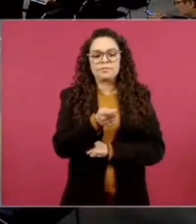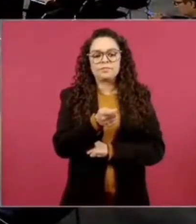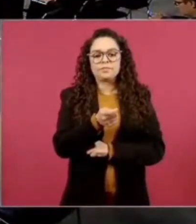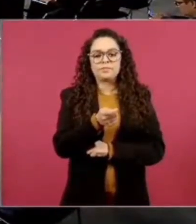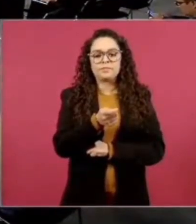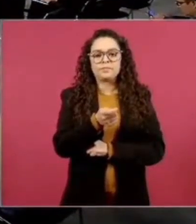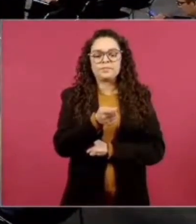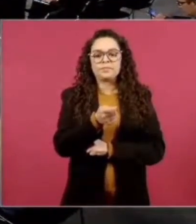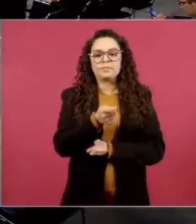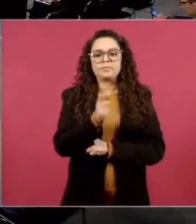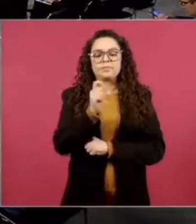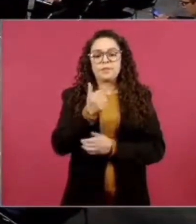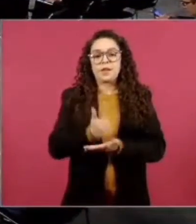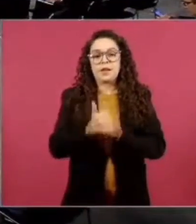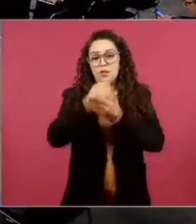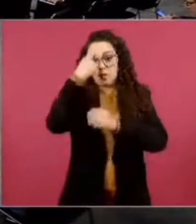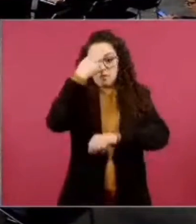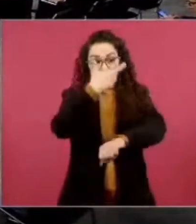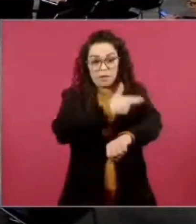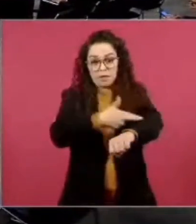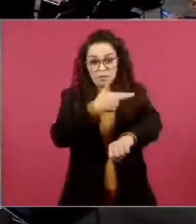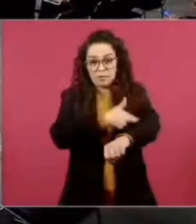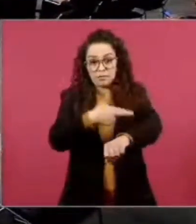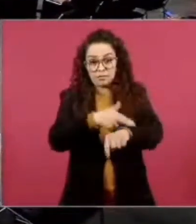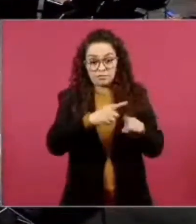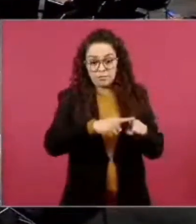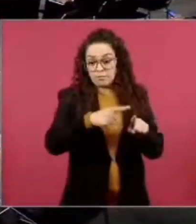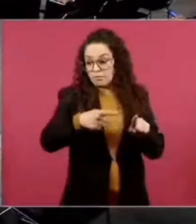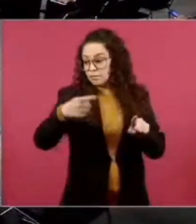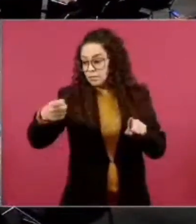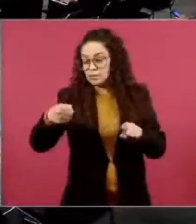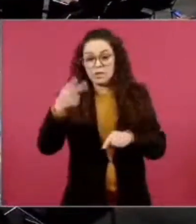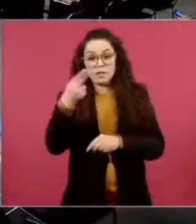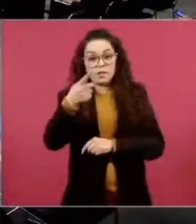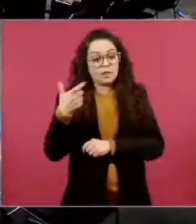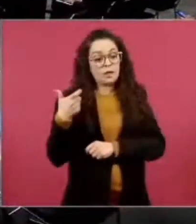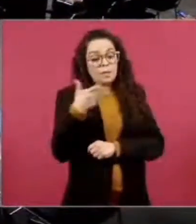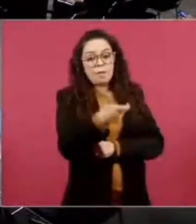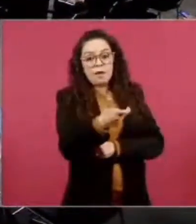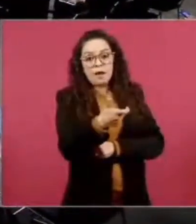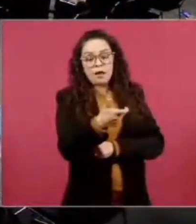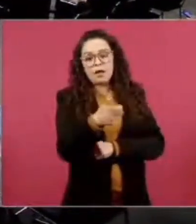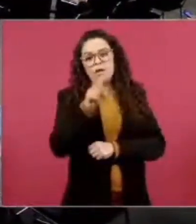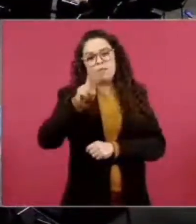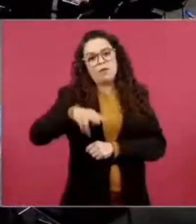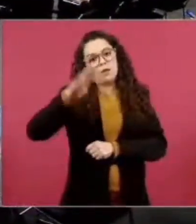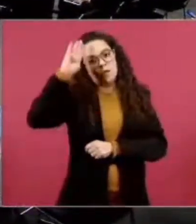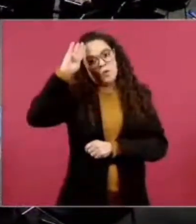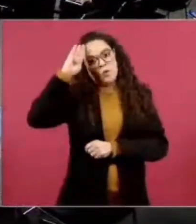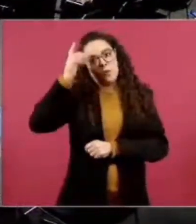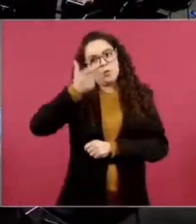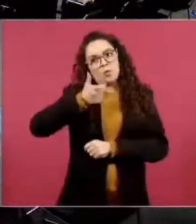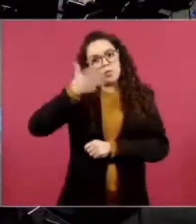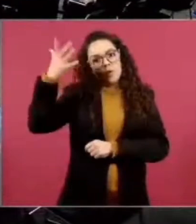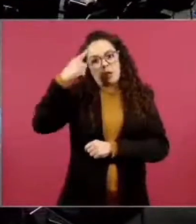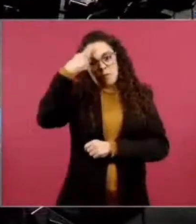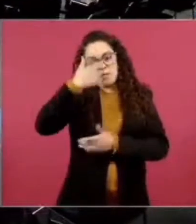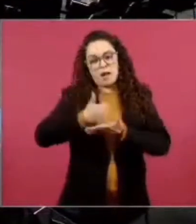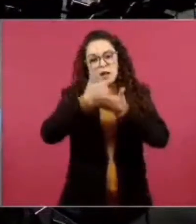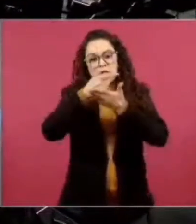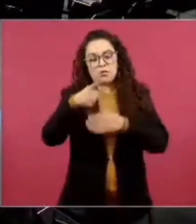intermediación en las Afores. Eran muy altos para el manejo